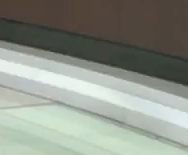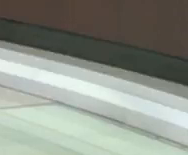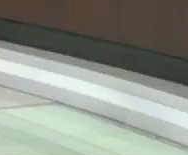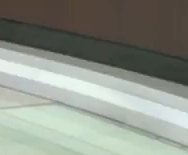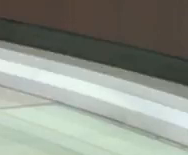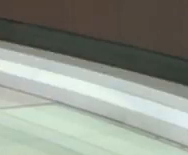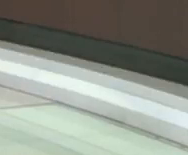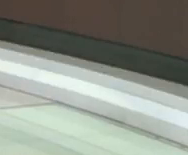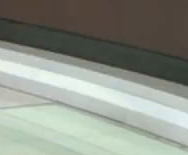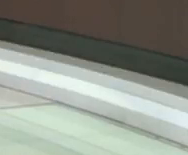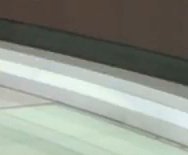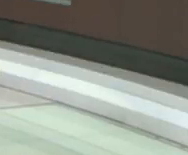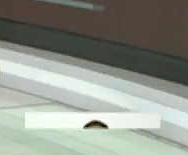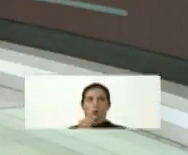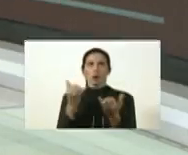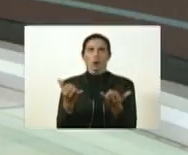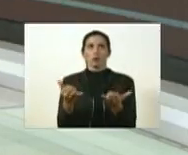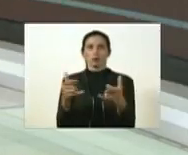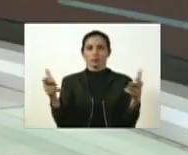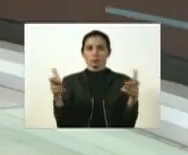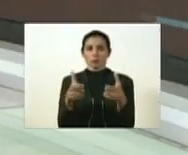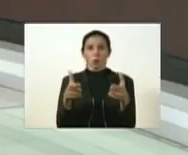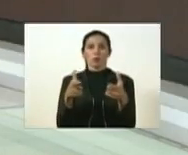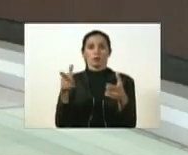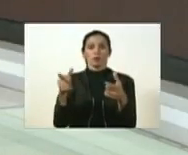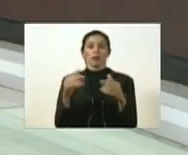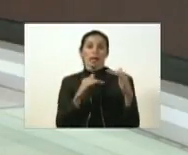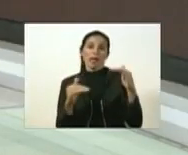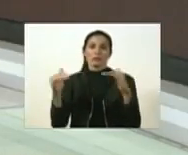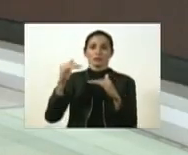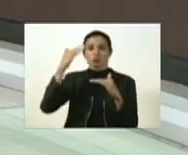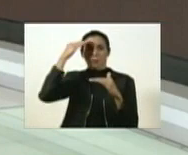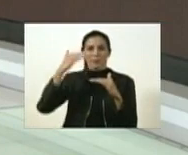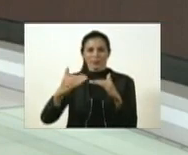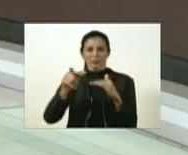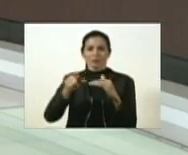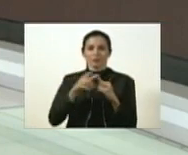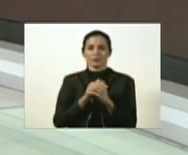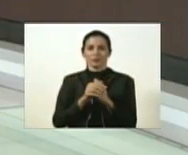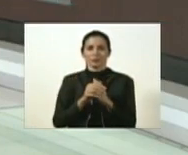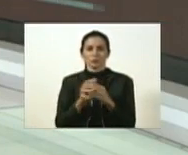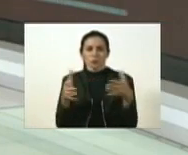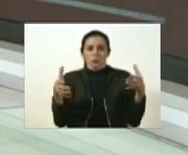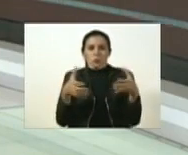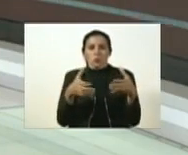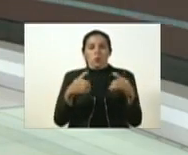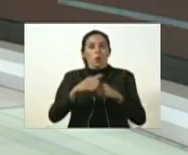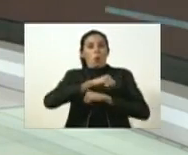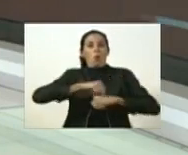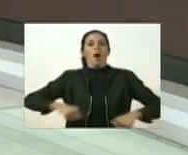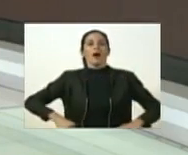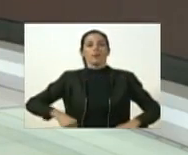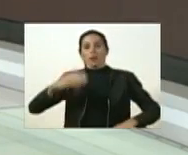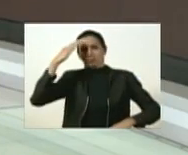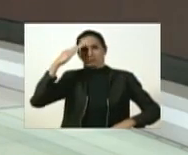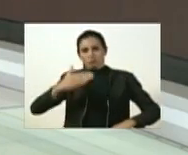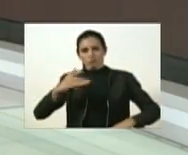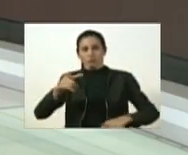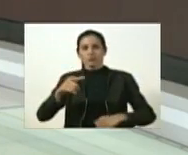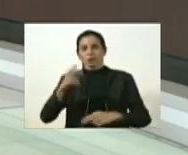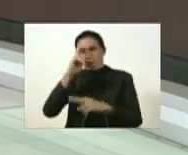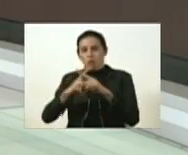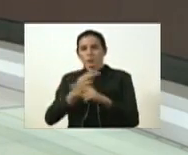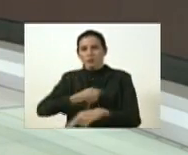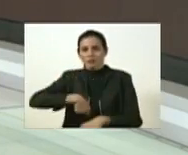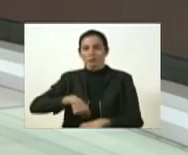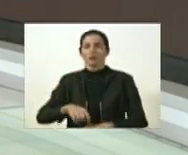Continuamos con más información. A esta hora se realiza el acto de ascenso del personal militar adscrito a la Guardia de Honor Presidencial. Melanie Moncada nos trae los detalles. Buenas